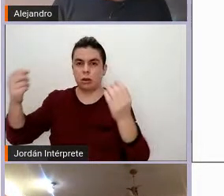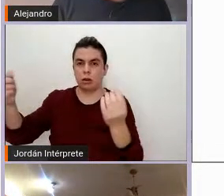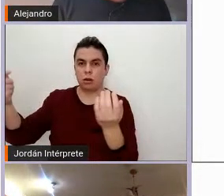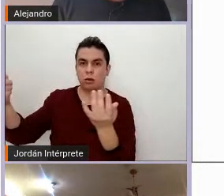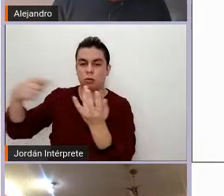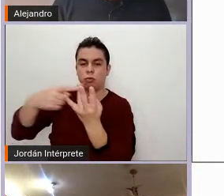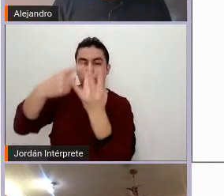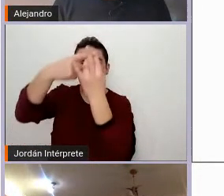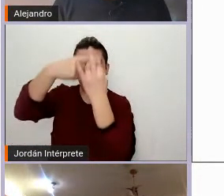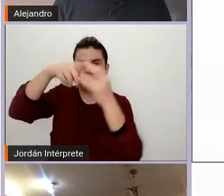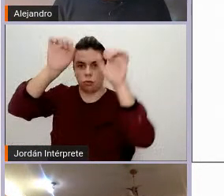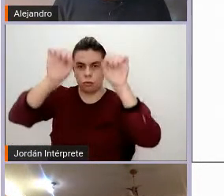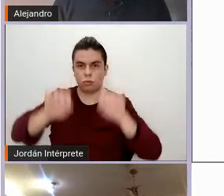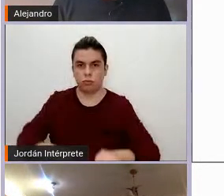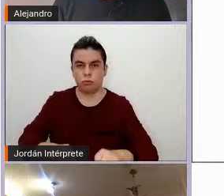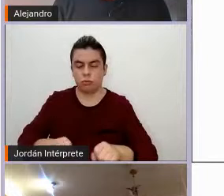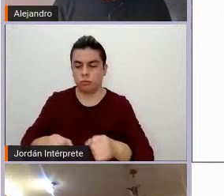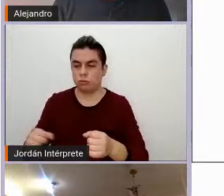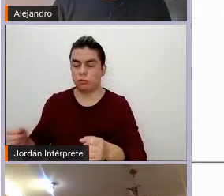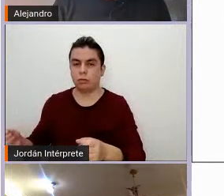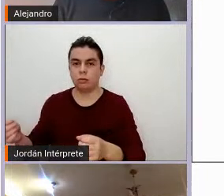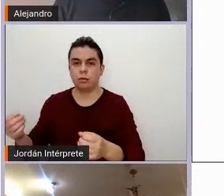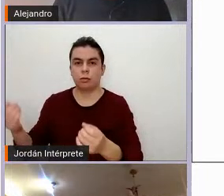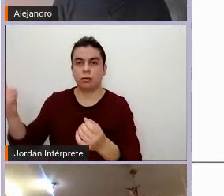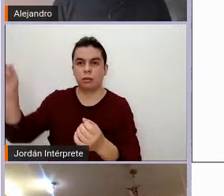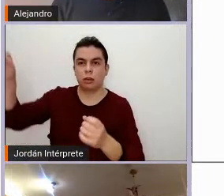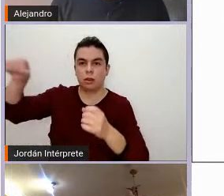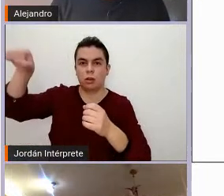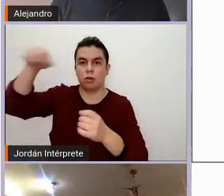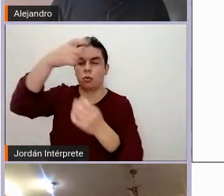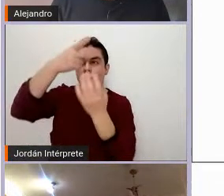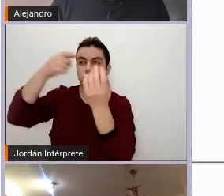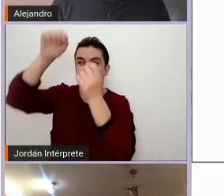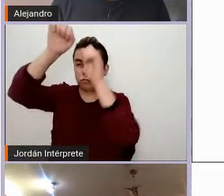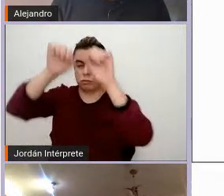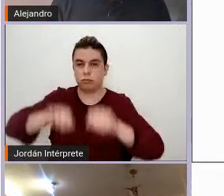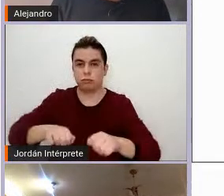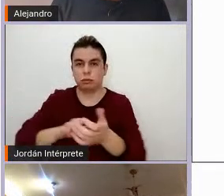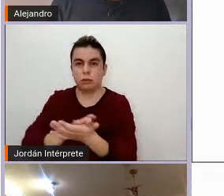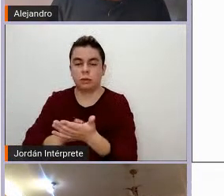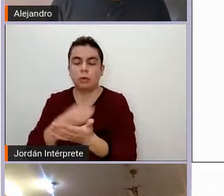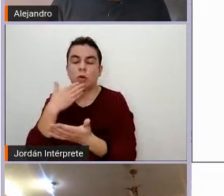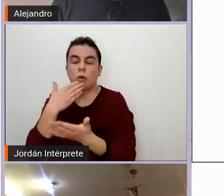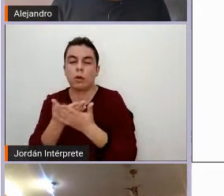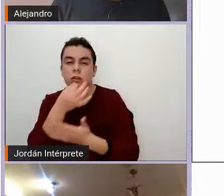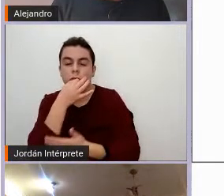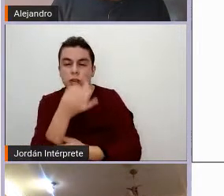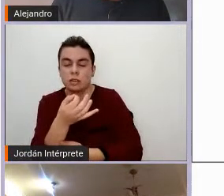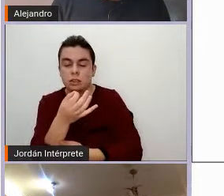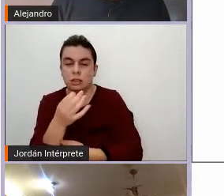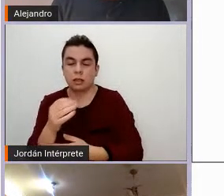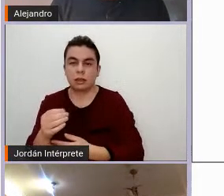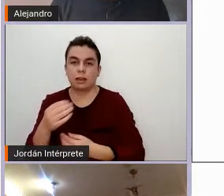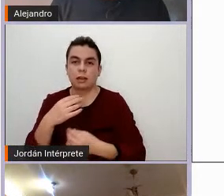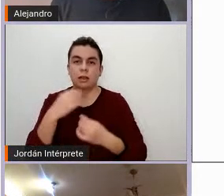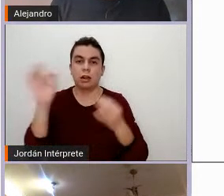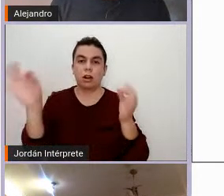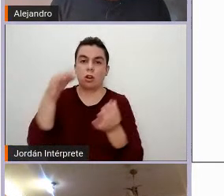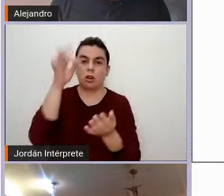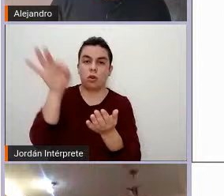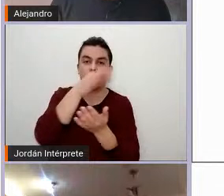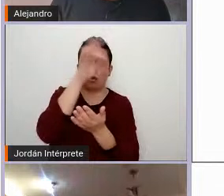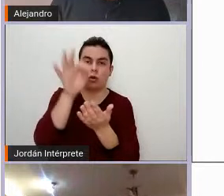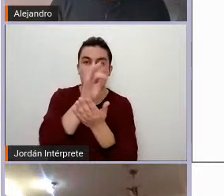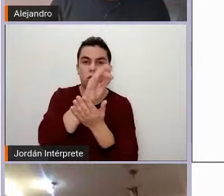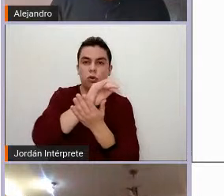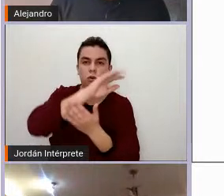Porque cuando se dice que un tapiz es una canción pintada, el color se hace voz, mientras que el hilo de la voz cantante